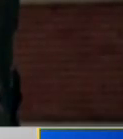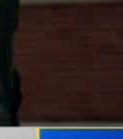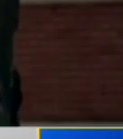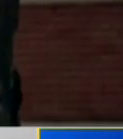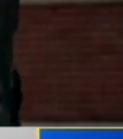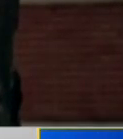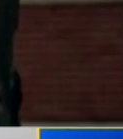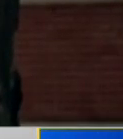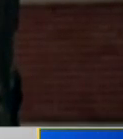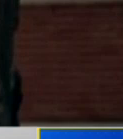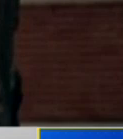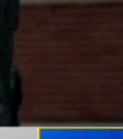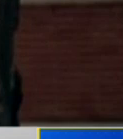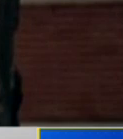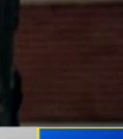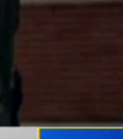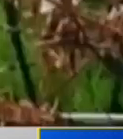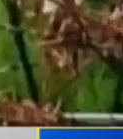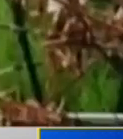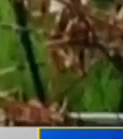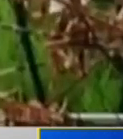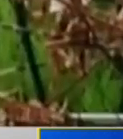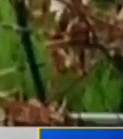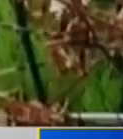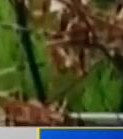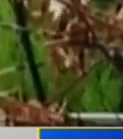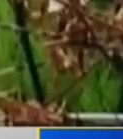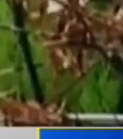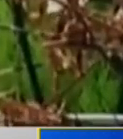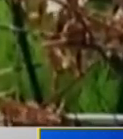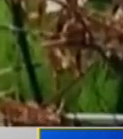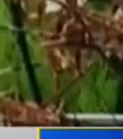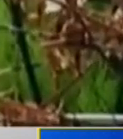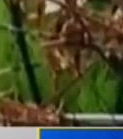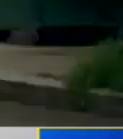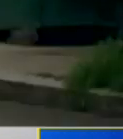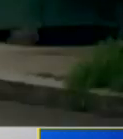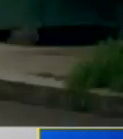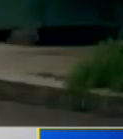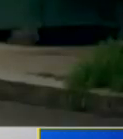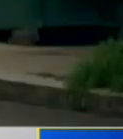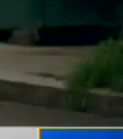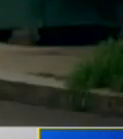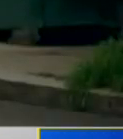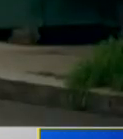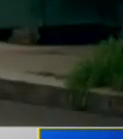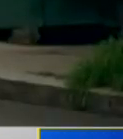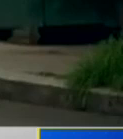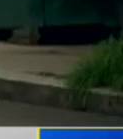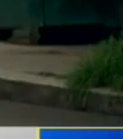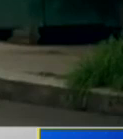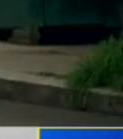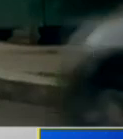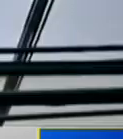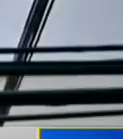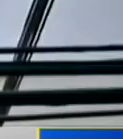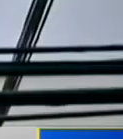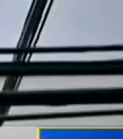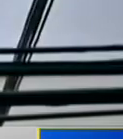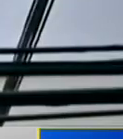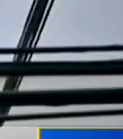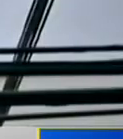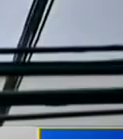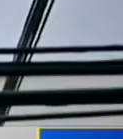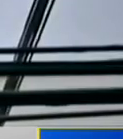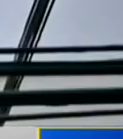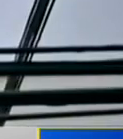que tiene la Cancillería mexicana es no entregar a la justicia boliviana a los exministros, entre ellos Juan Ramón Quintana, a quienes ya se